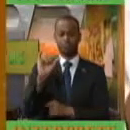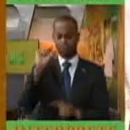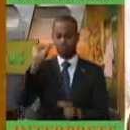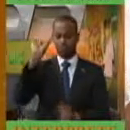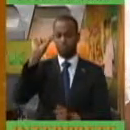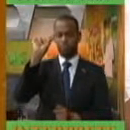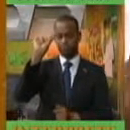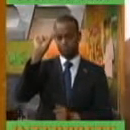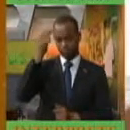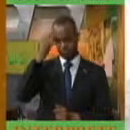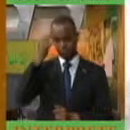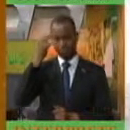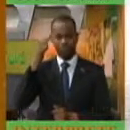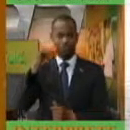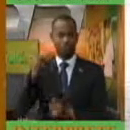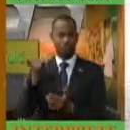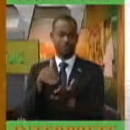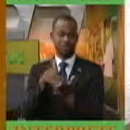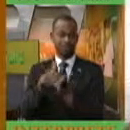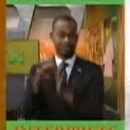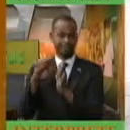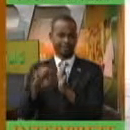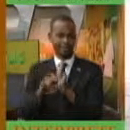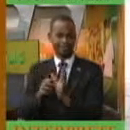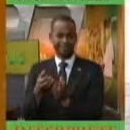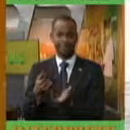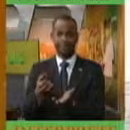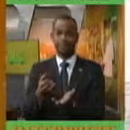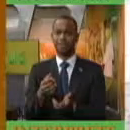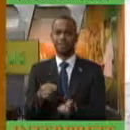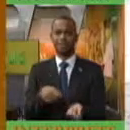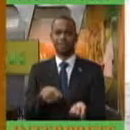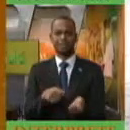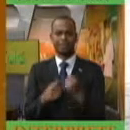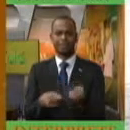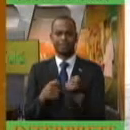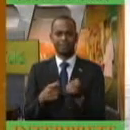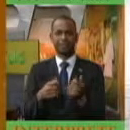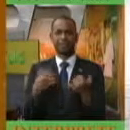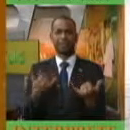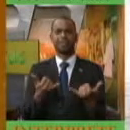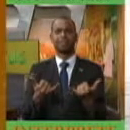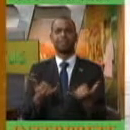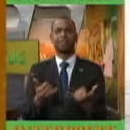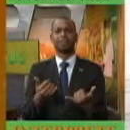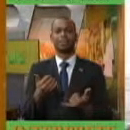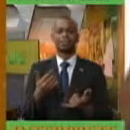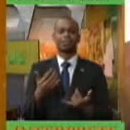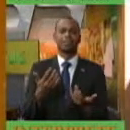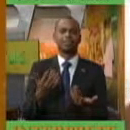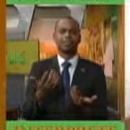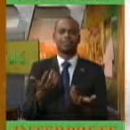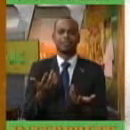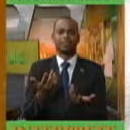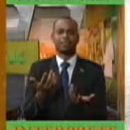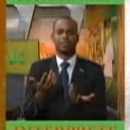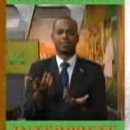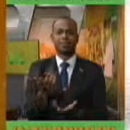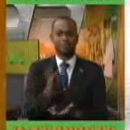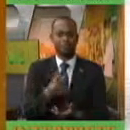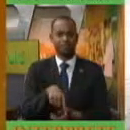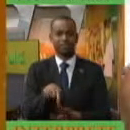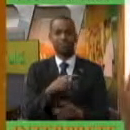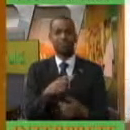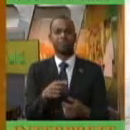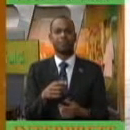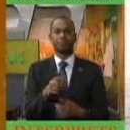el Estado. A tal modo que, por ejemplo, el síndico de allá ahora mismo está gozando o ambos están